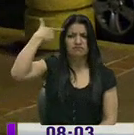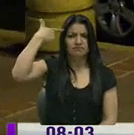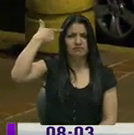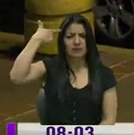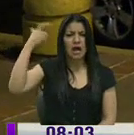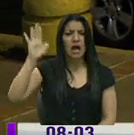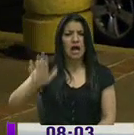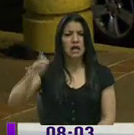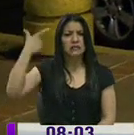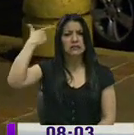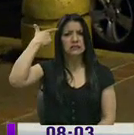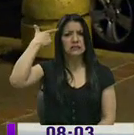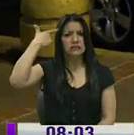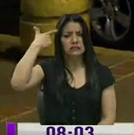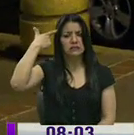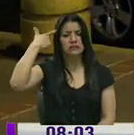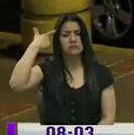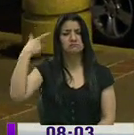que